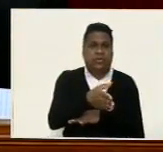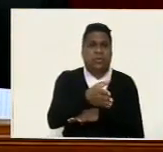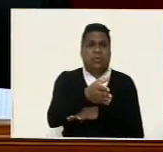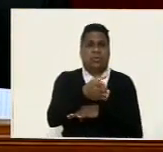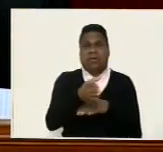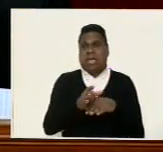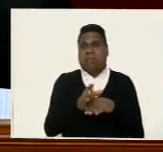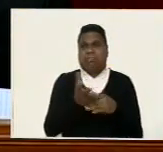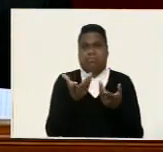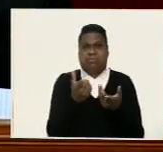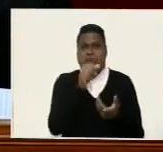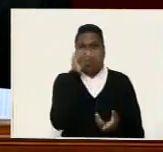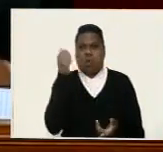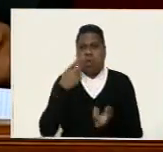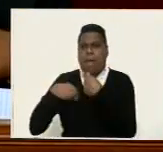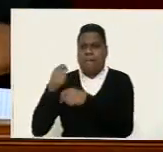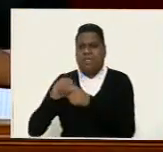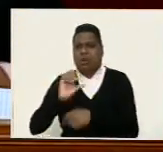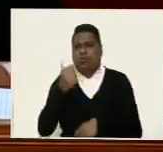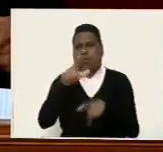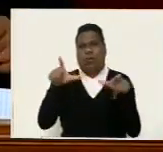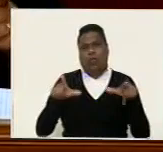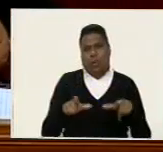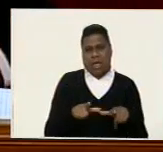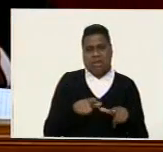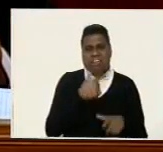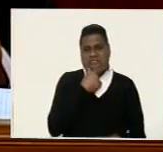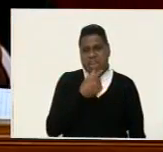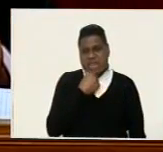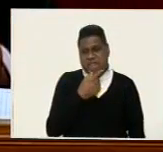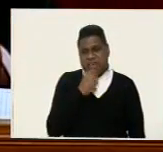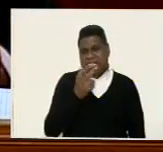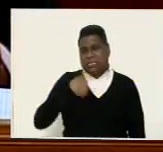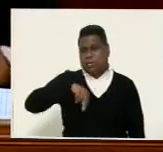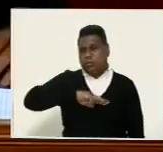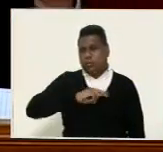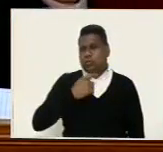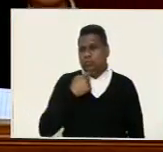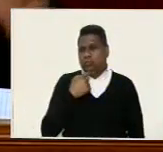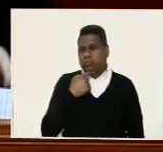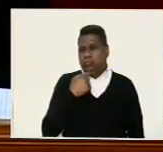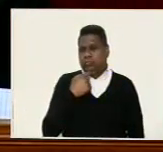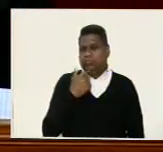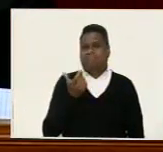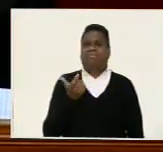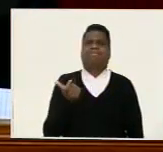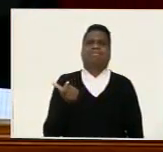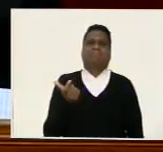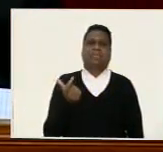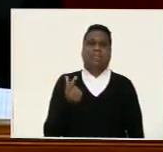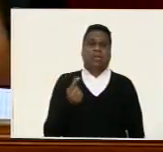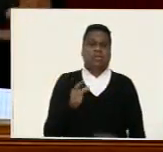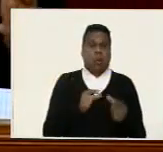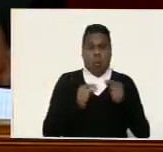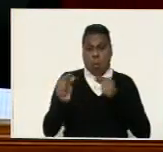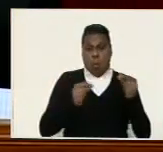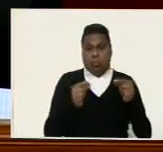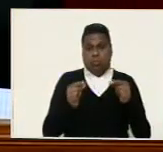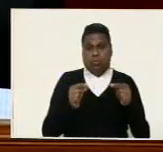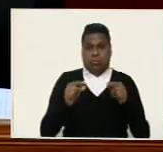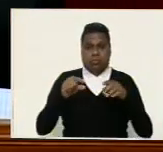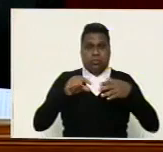sacando. Sería mucho más fácil para ellos. Por eso es que somos un inconveniente geopolítico, pues, geoestratégico para